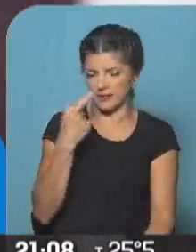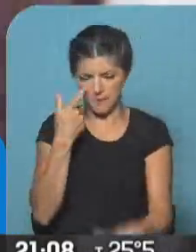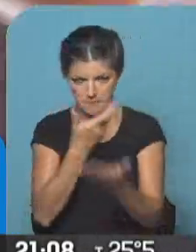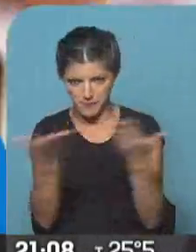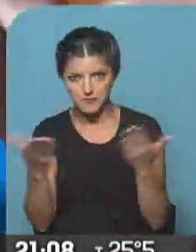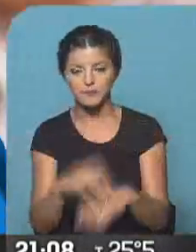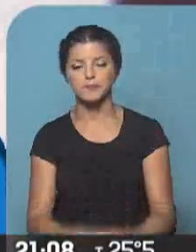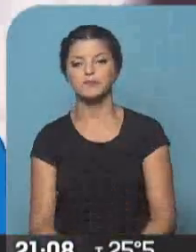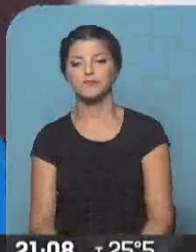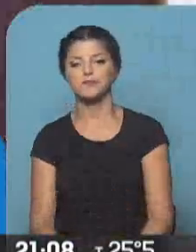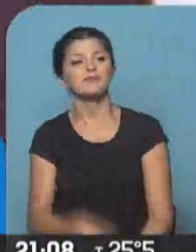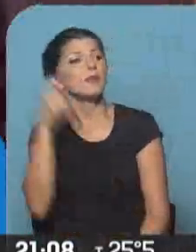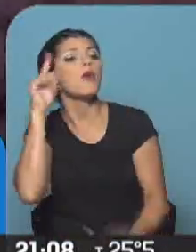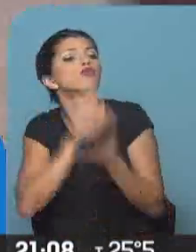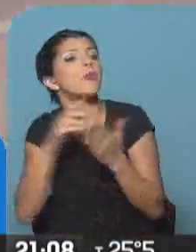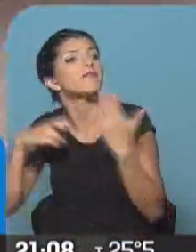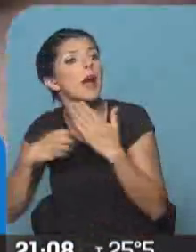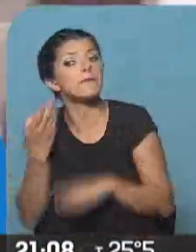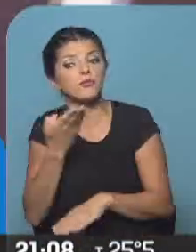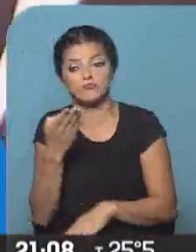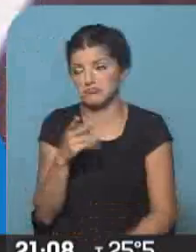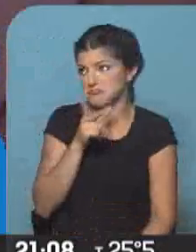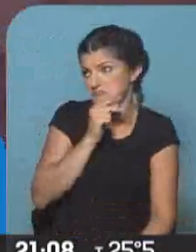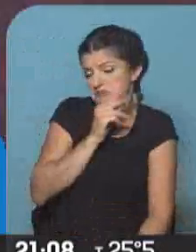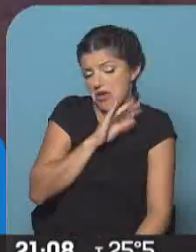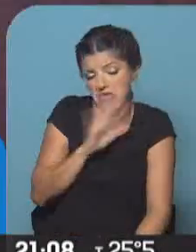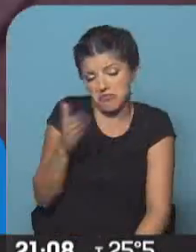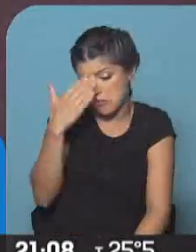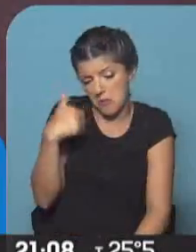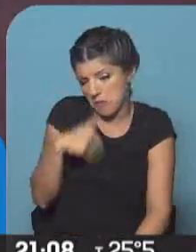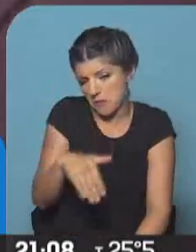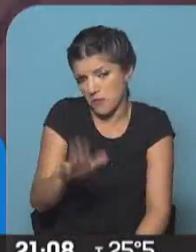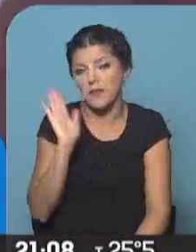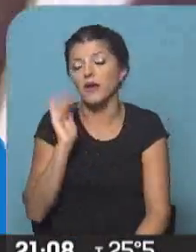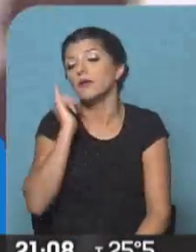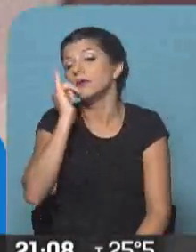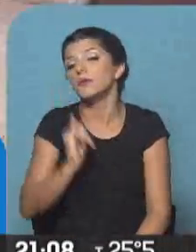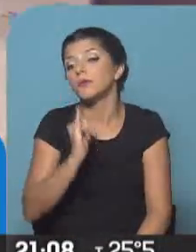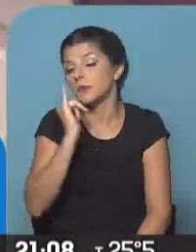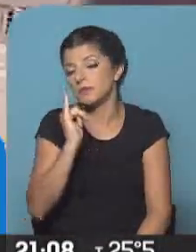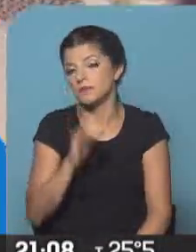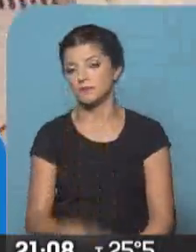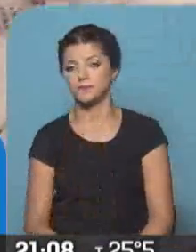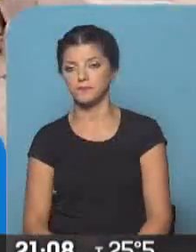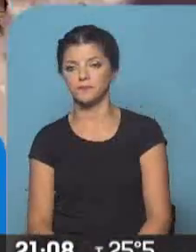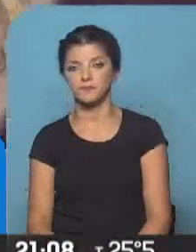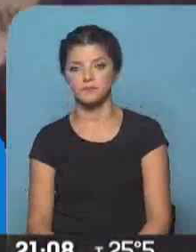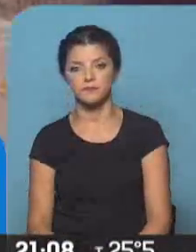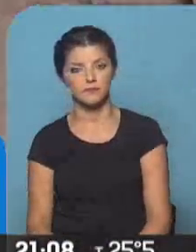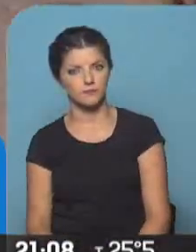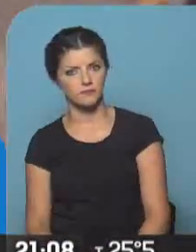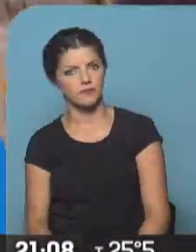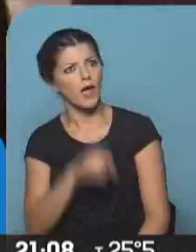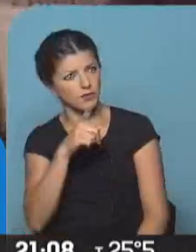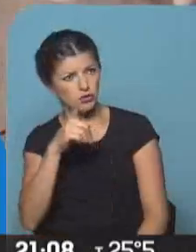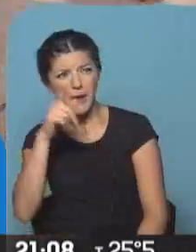de los fiscales. ¿Cómo reaccionan la condena de los fiscales, doctor? Ninguna. Ya la haremos en el momento de los alegatos de la defensa. ¿Usted fue inducido por el